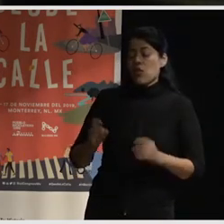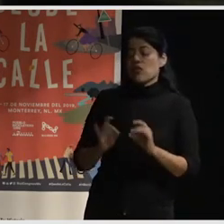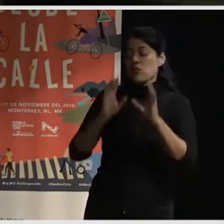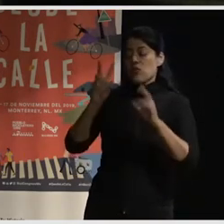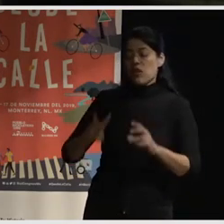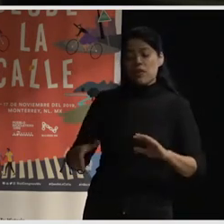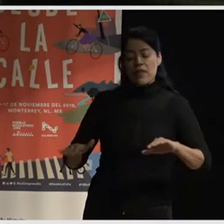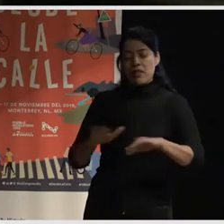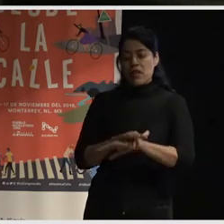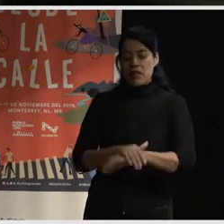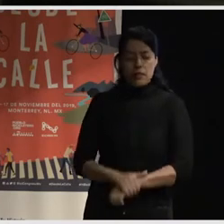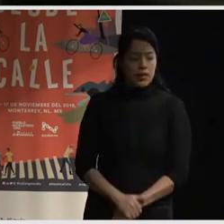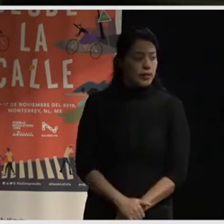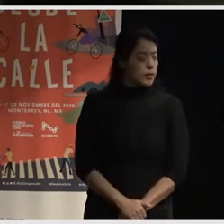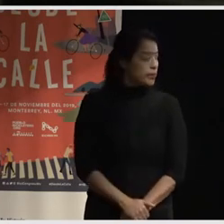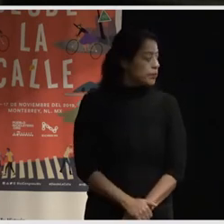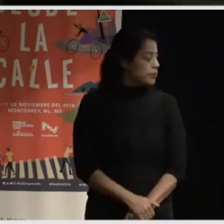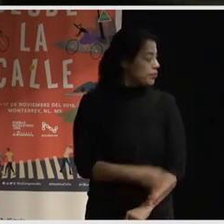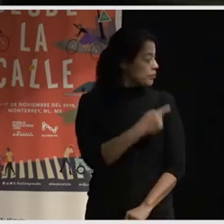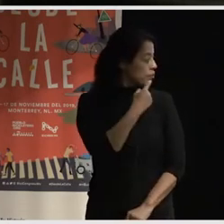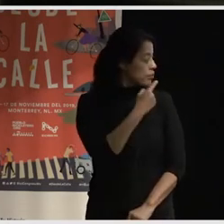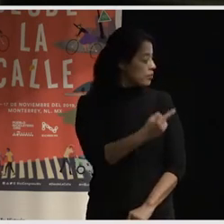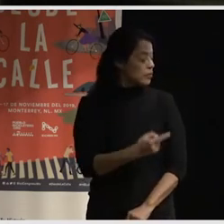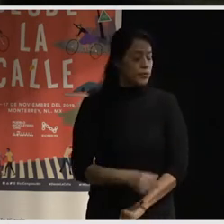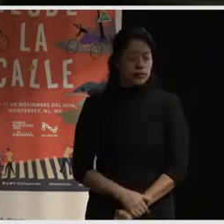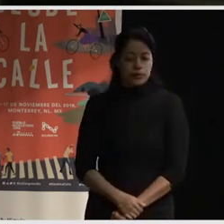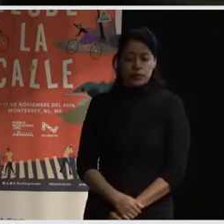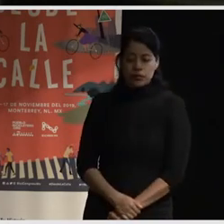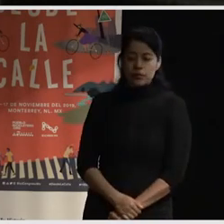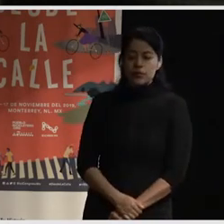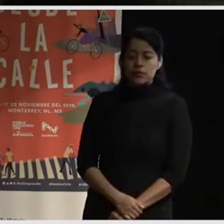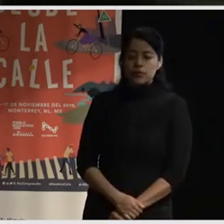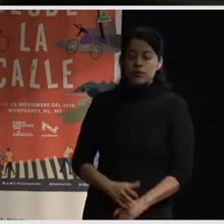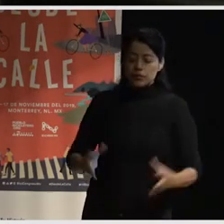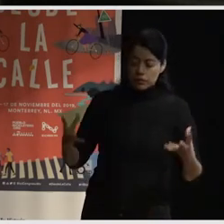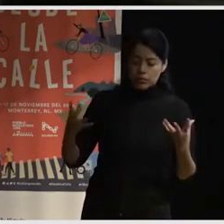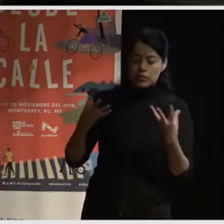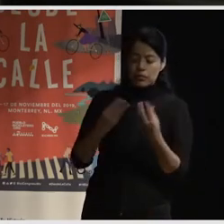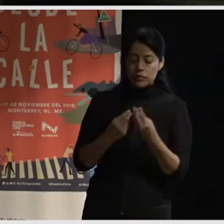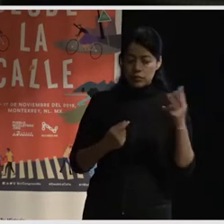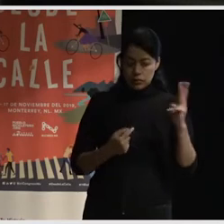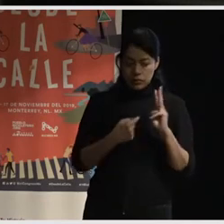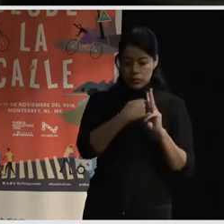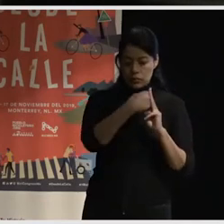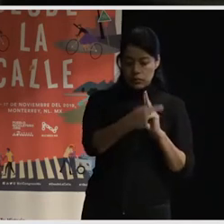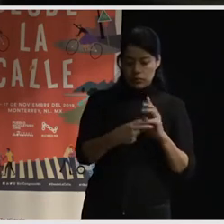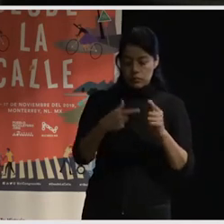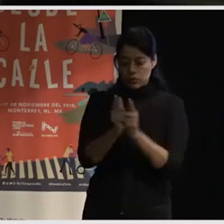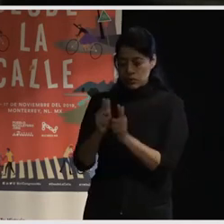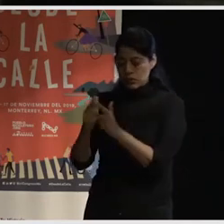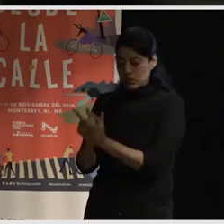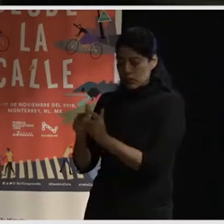resumo algunas cosas puntos que ustedes comentaron es en conjunto al menos ustedes tres y sus redes están